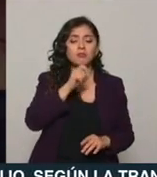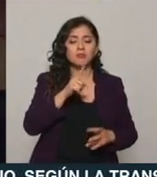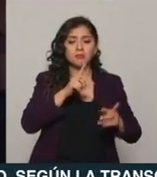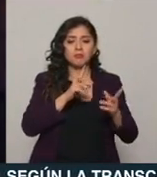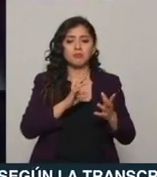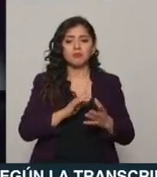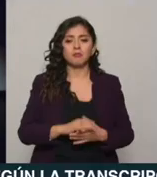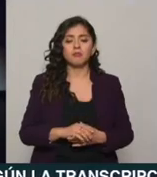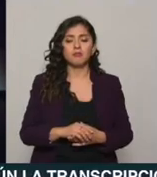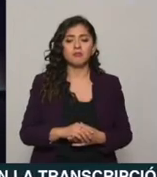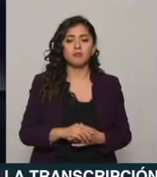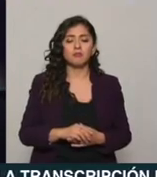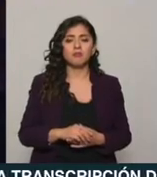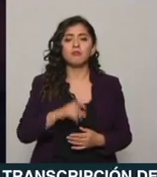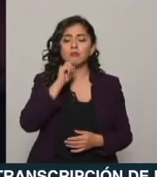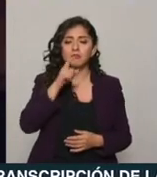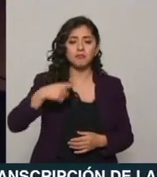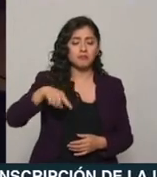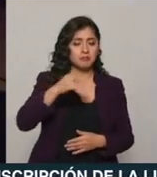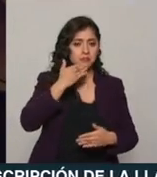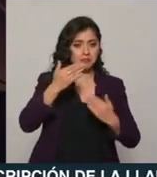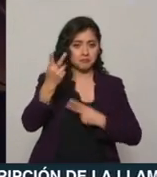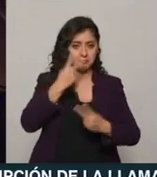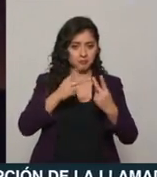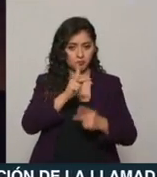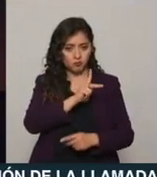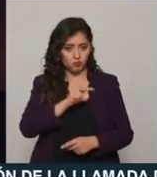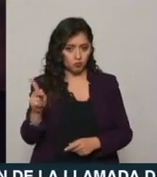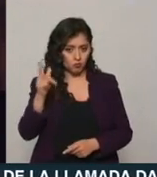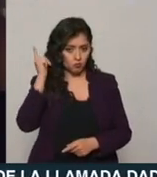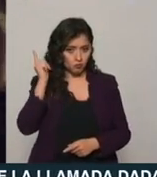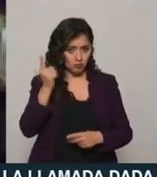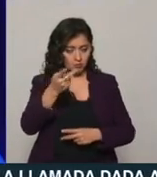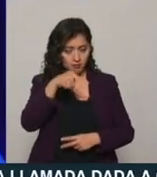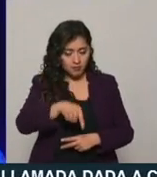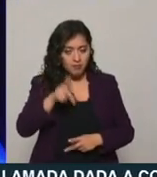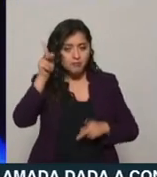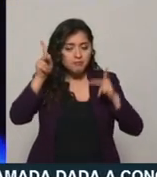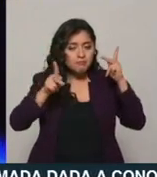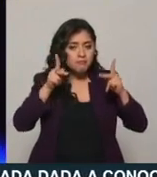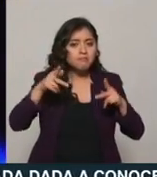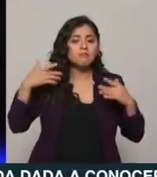edades. Son bienvenidos todos y vengan a visitarnos porque